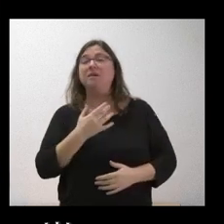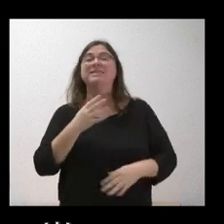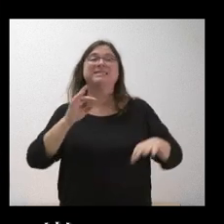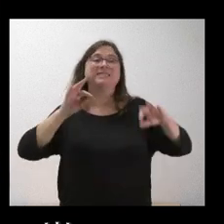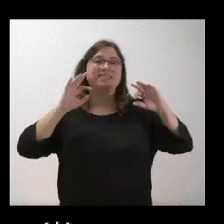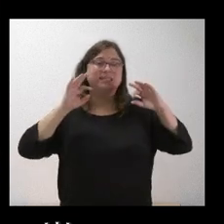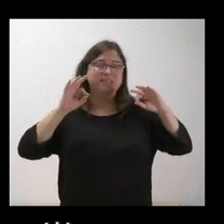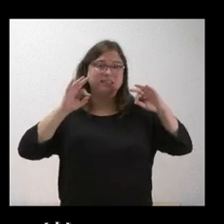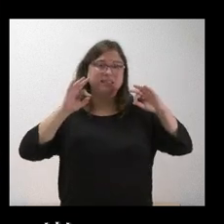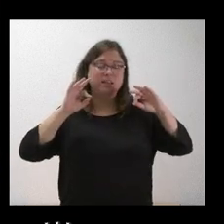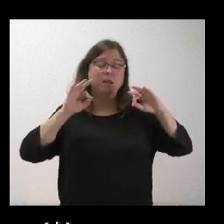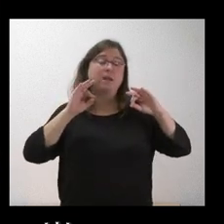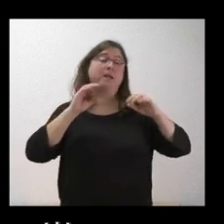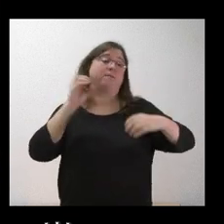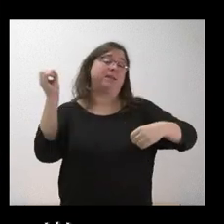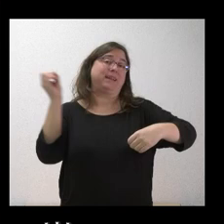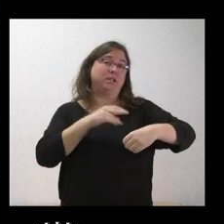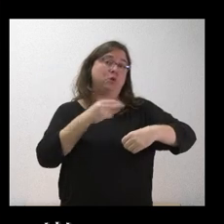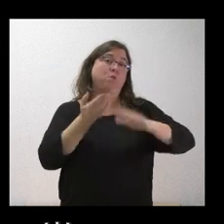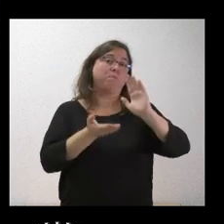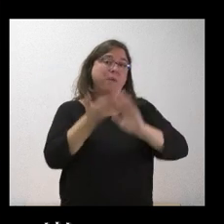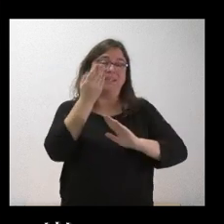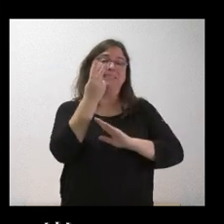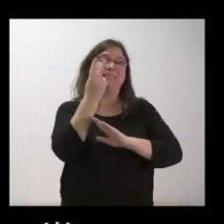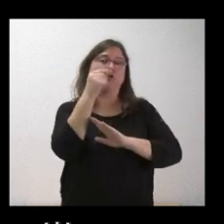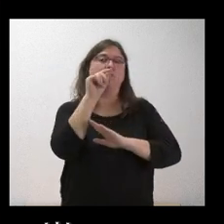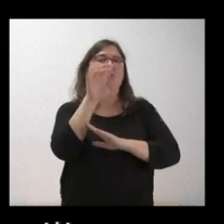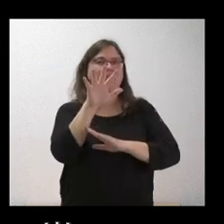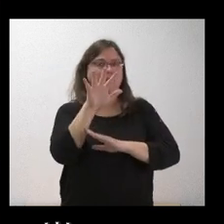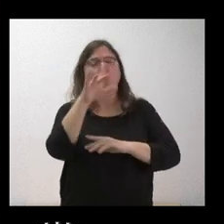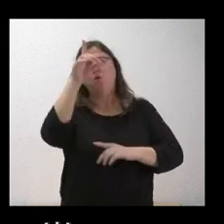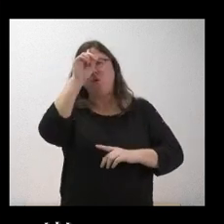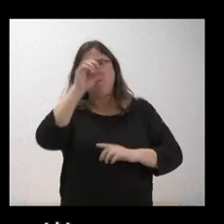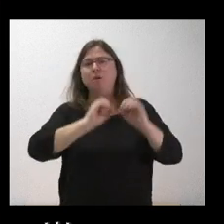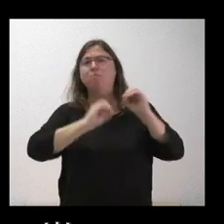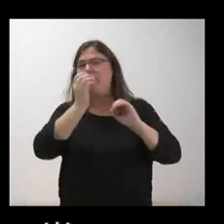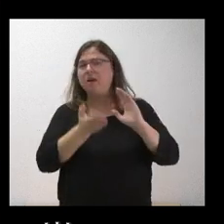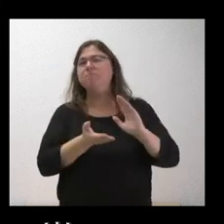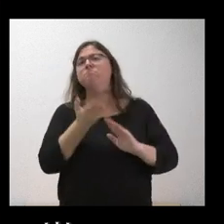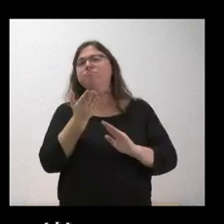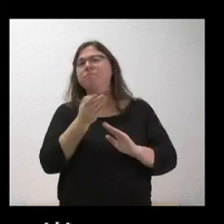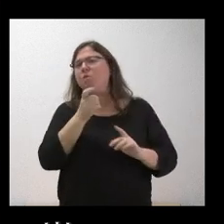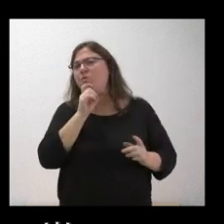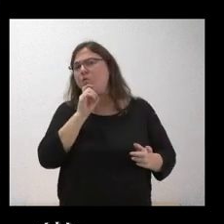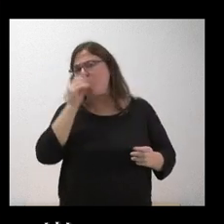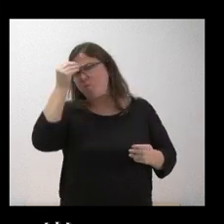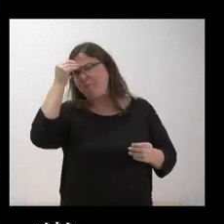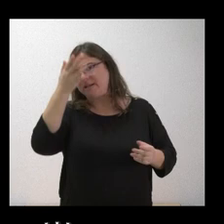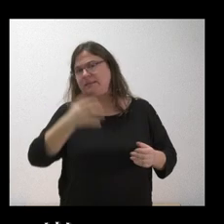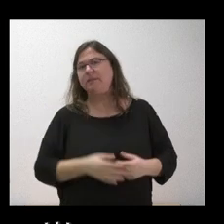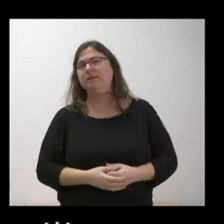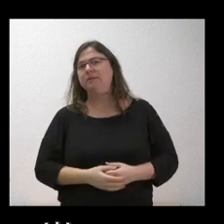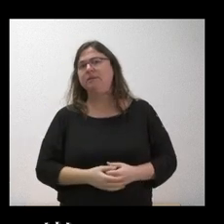las entregas a cuentas subirían el 7,5 no sé si de esa parte de incremento e Cómo piensan eh